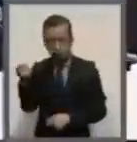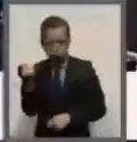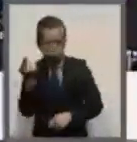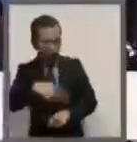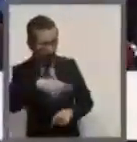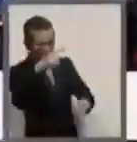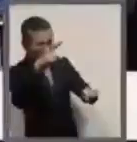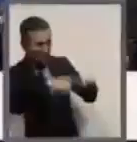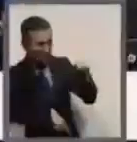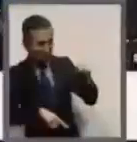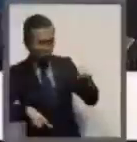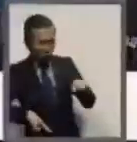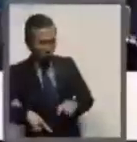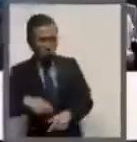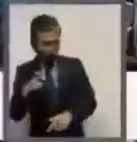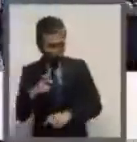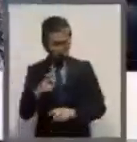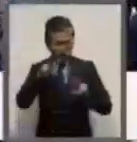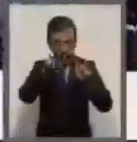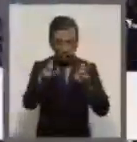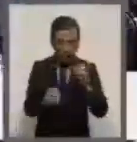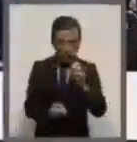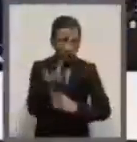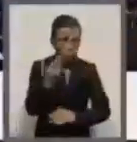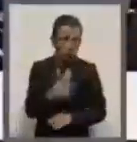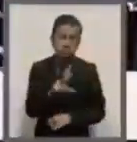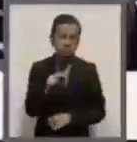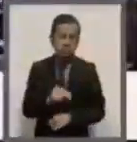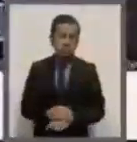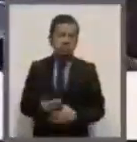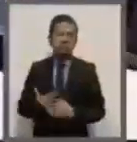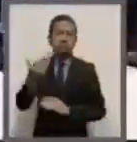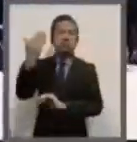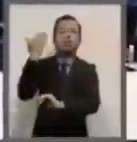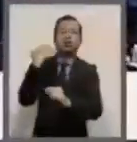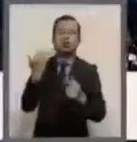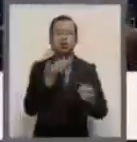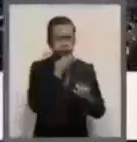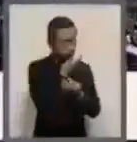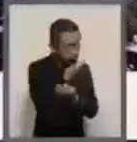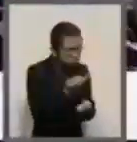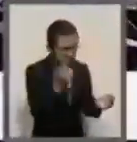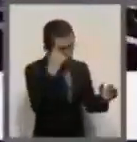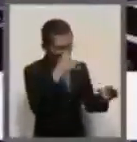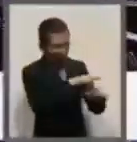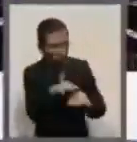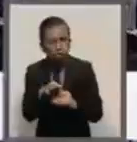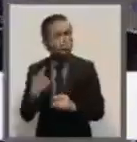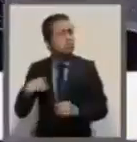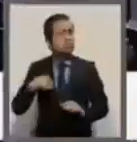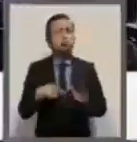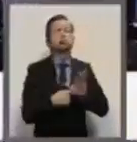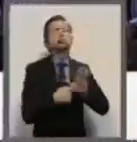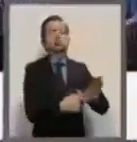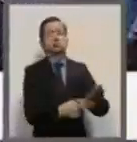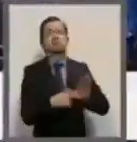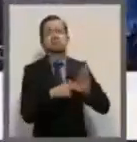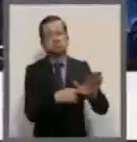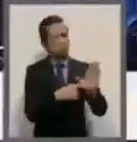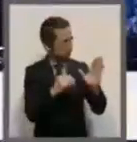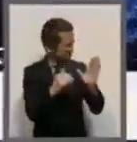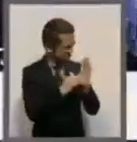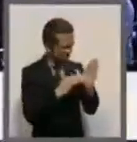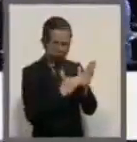lo enarboló en la pasada campaña electoral. En nuestra plataforma, en todo